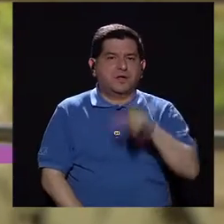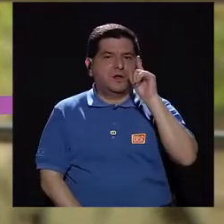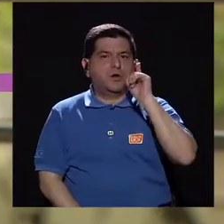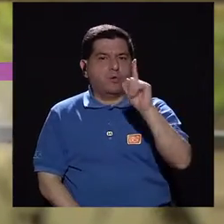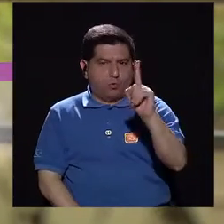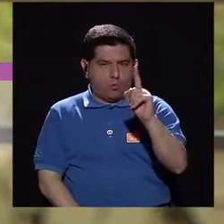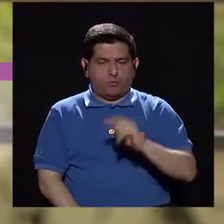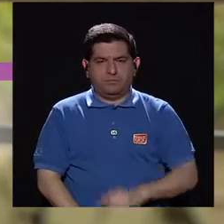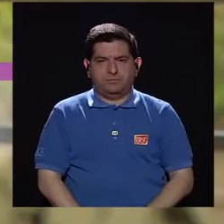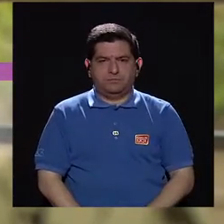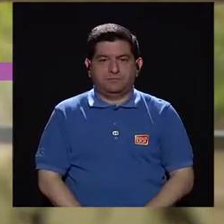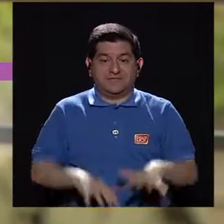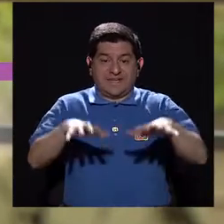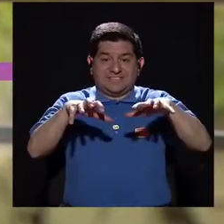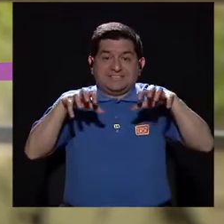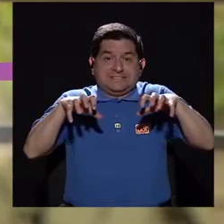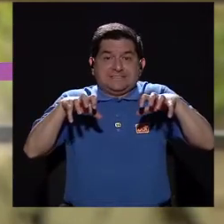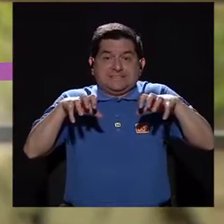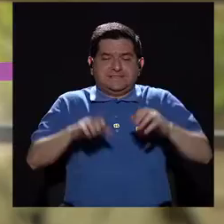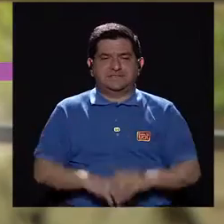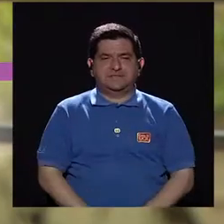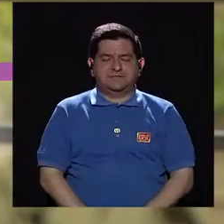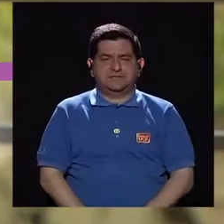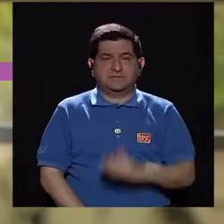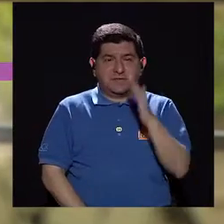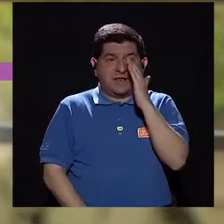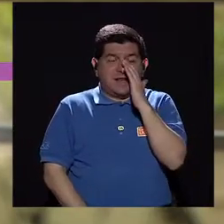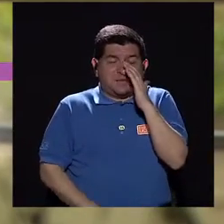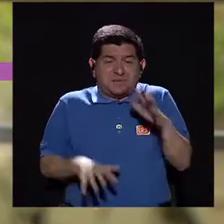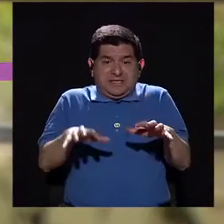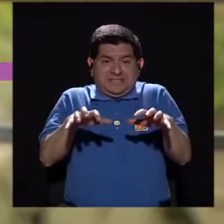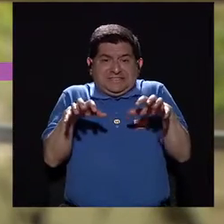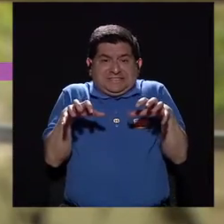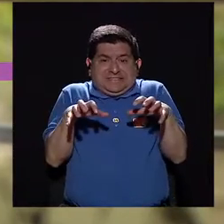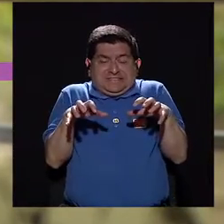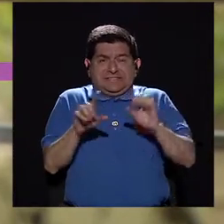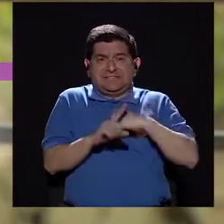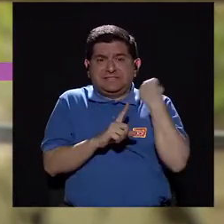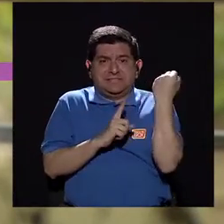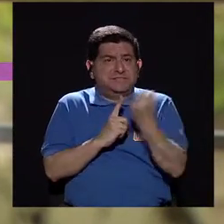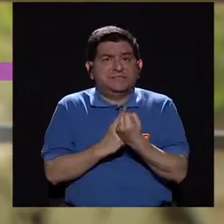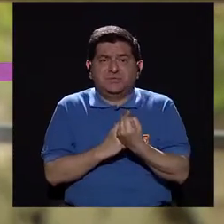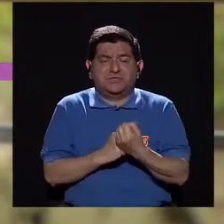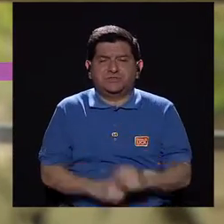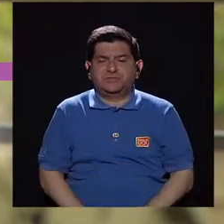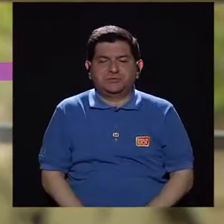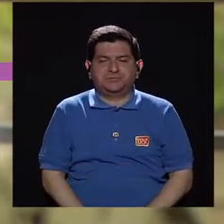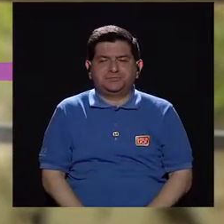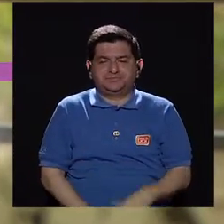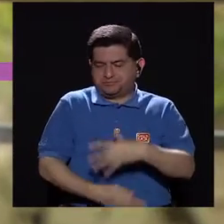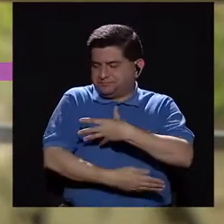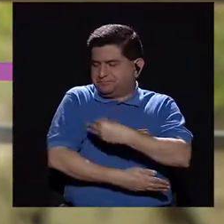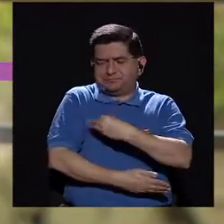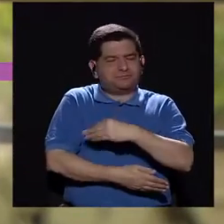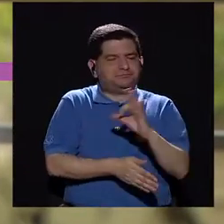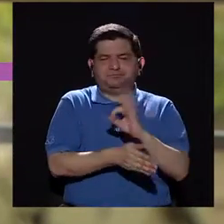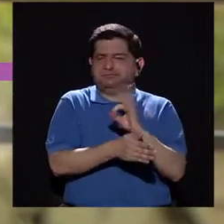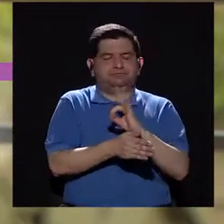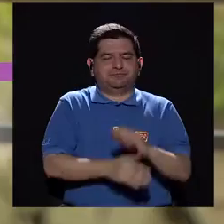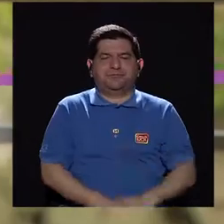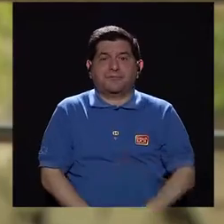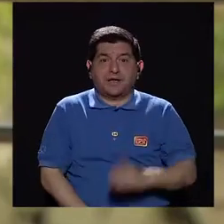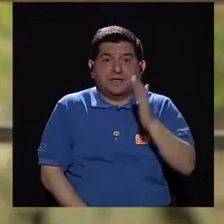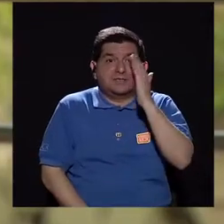factores. Uno de esos es el estrés. Si mamá está tensa, estresada, no le produce